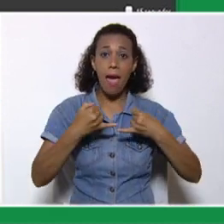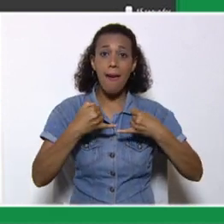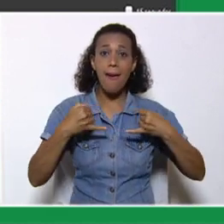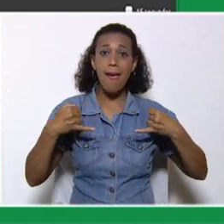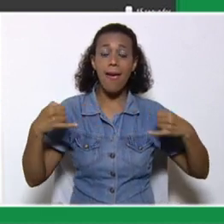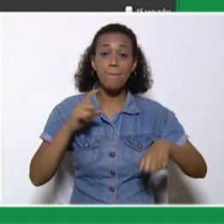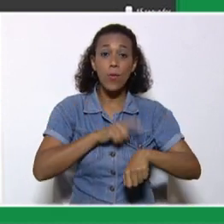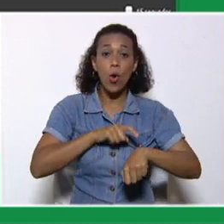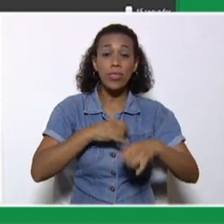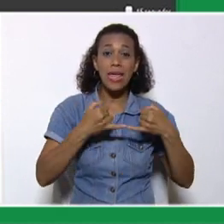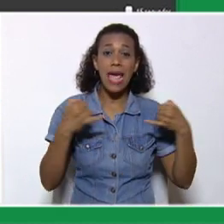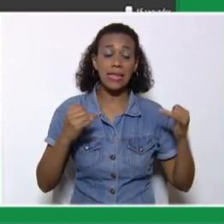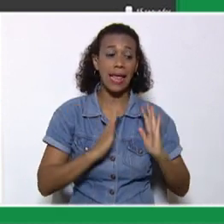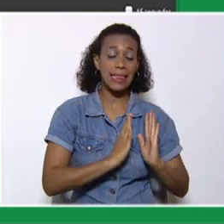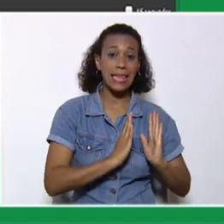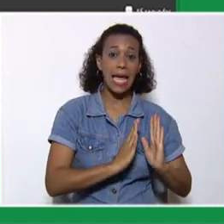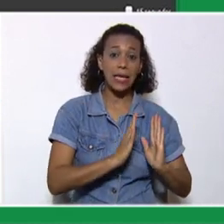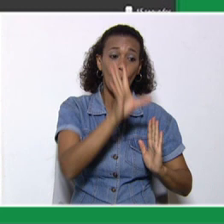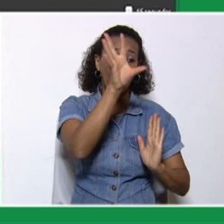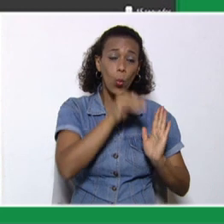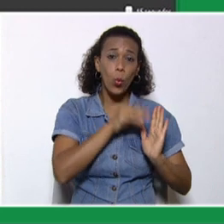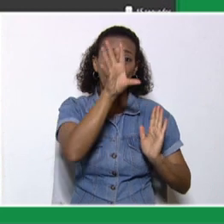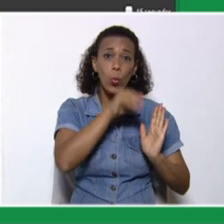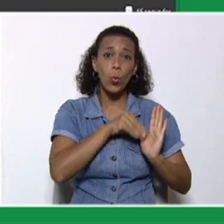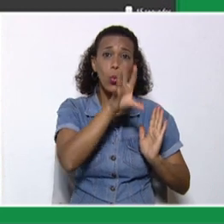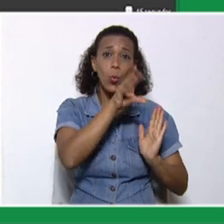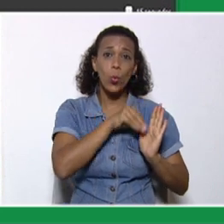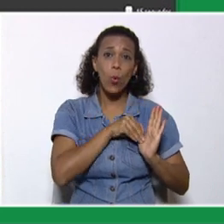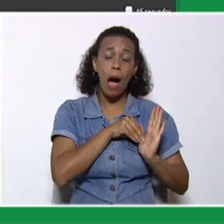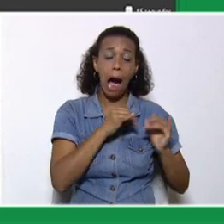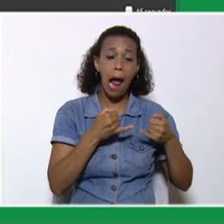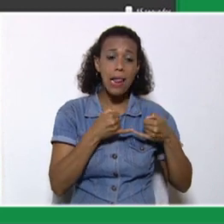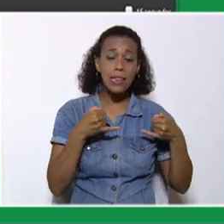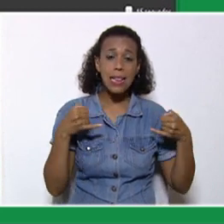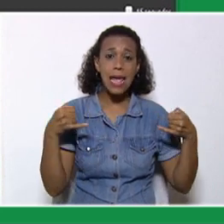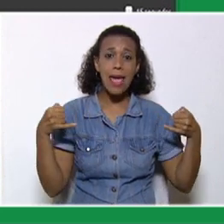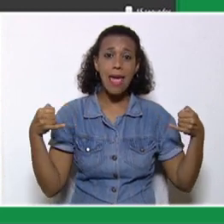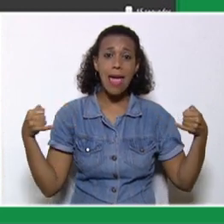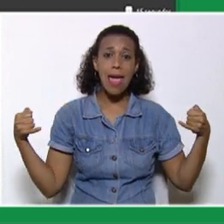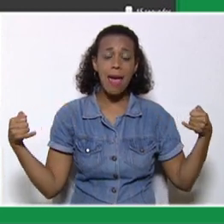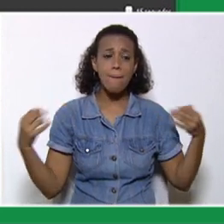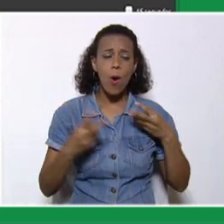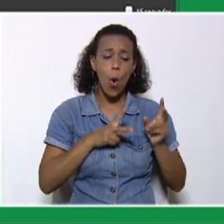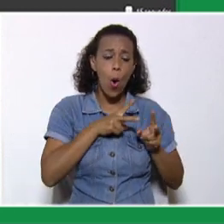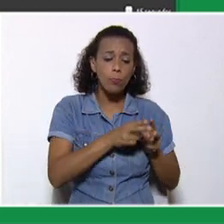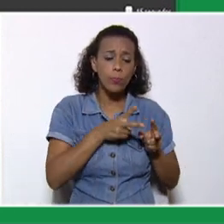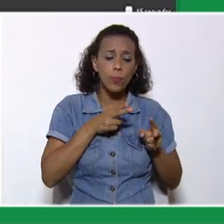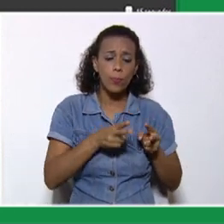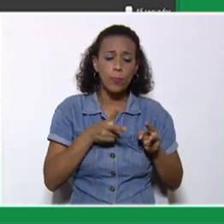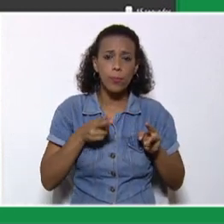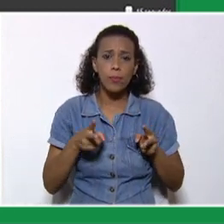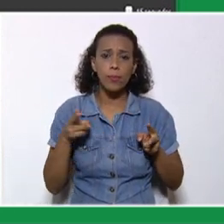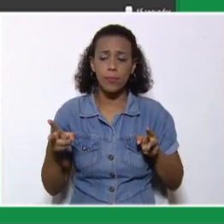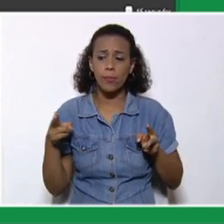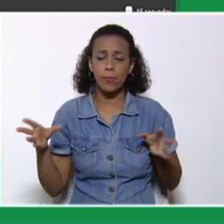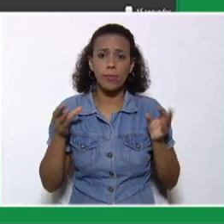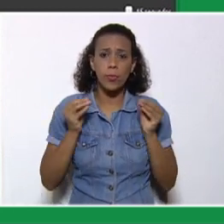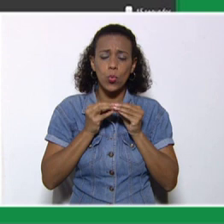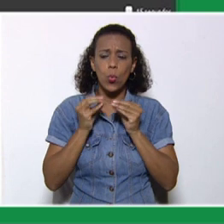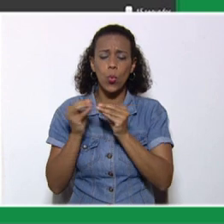a trasladar desde el fichero nuestros recursos previamente seleccionados para realizar la